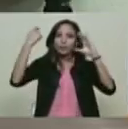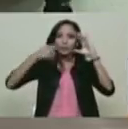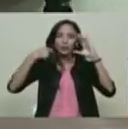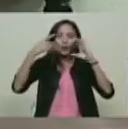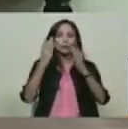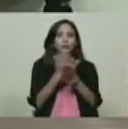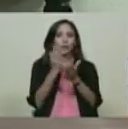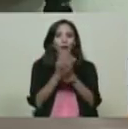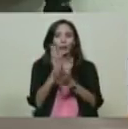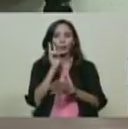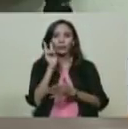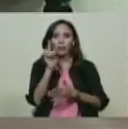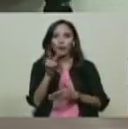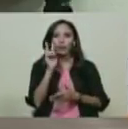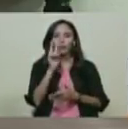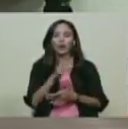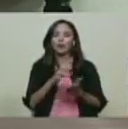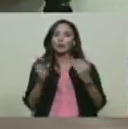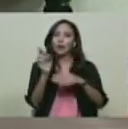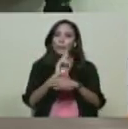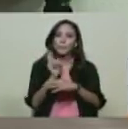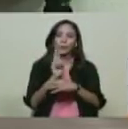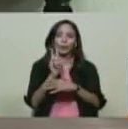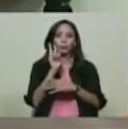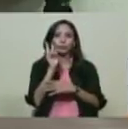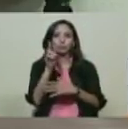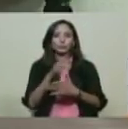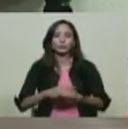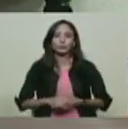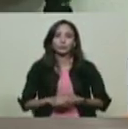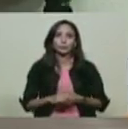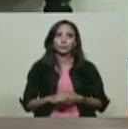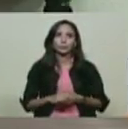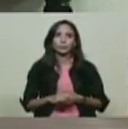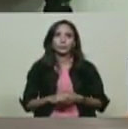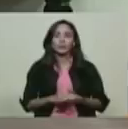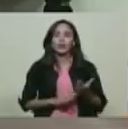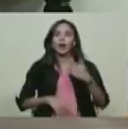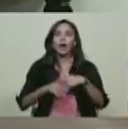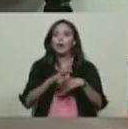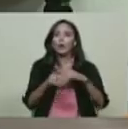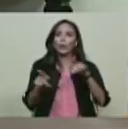mano para ponerlo a tiro. Con la aplicación BQR,